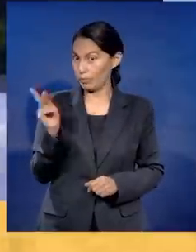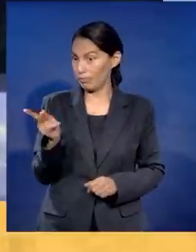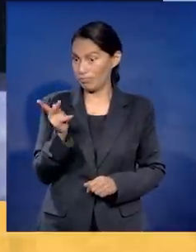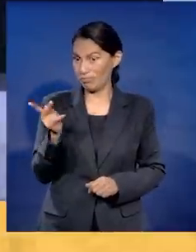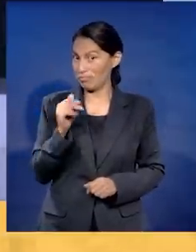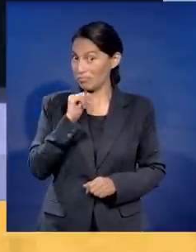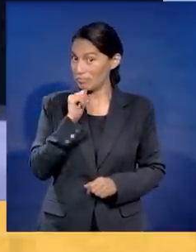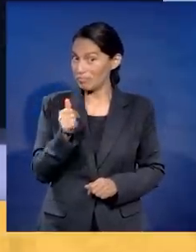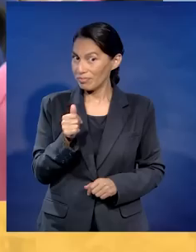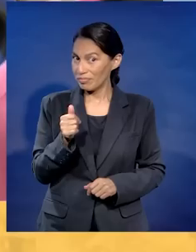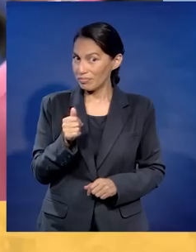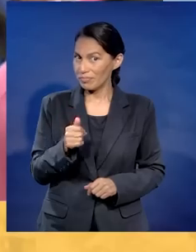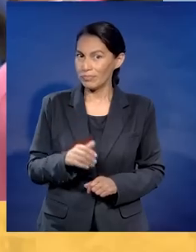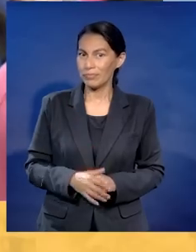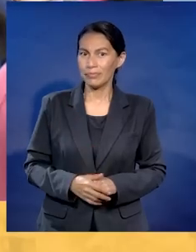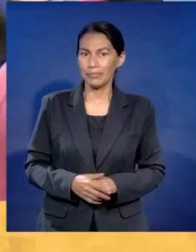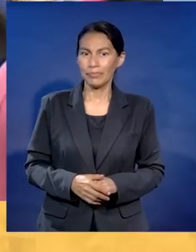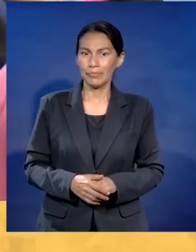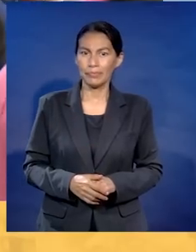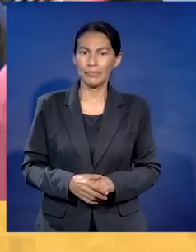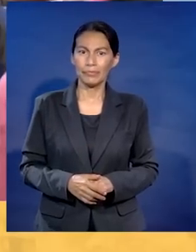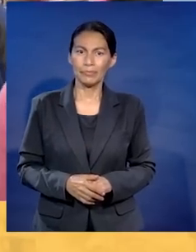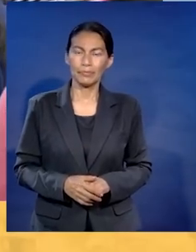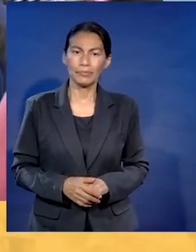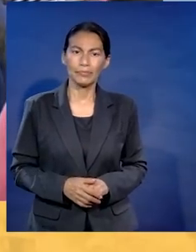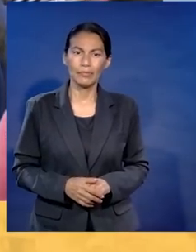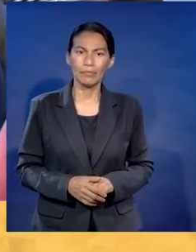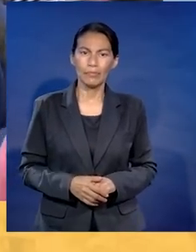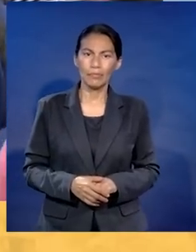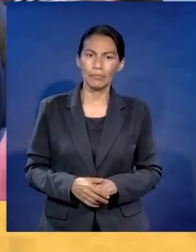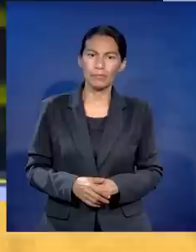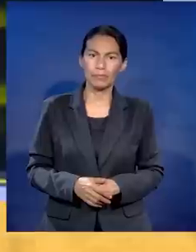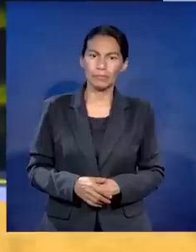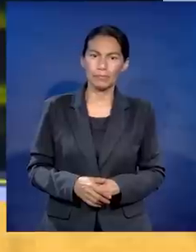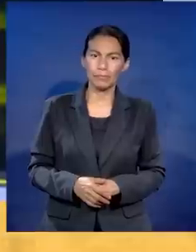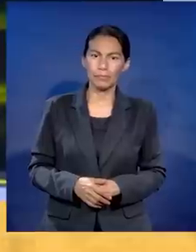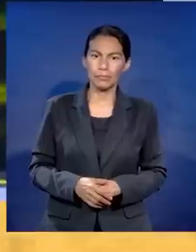averigua. Si no averiguas, fíjese bien, si usted no averigua eso,